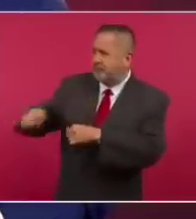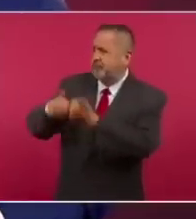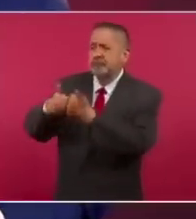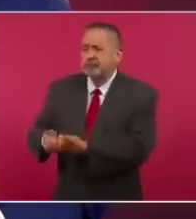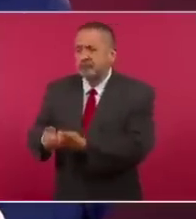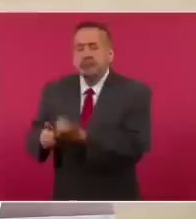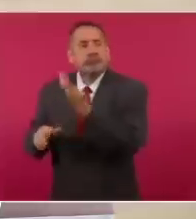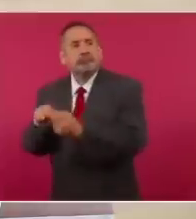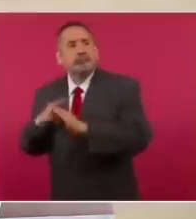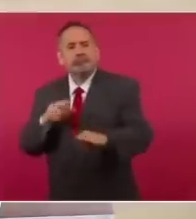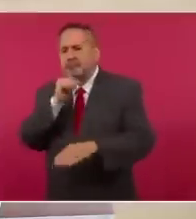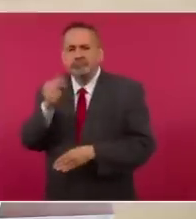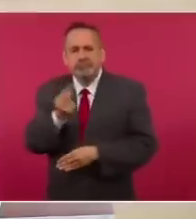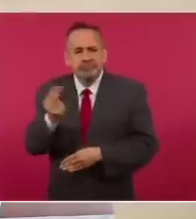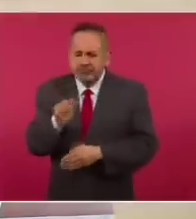Entonces, ese es